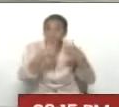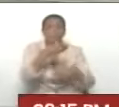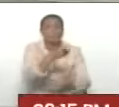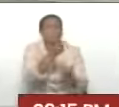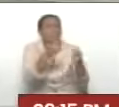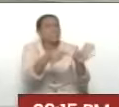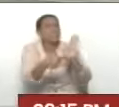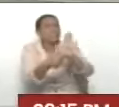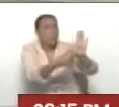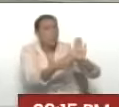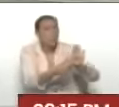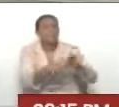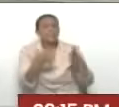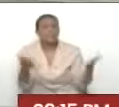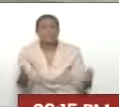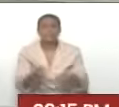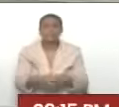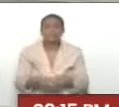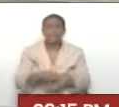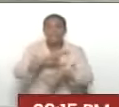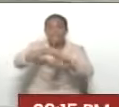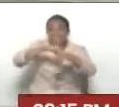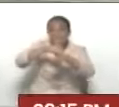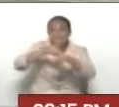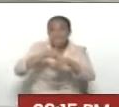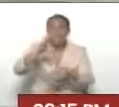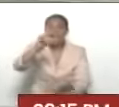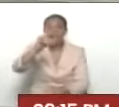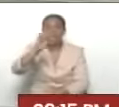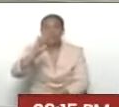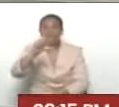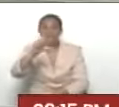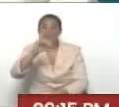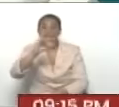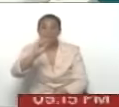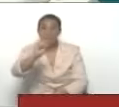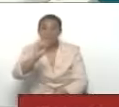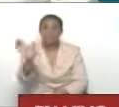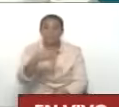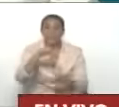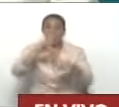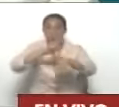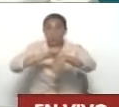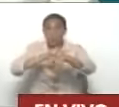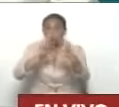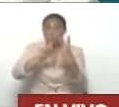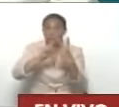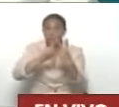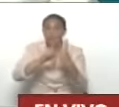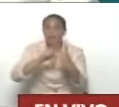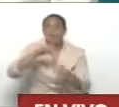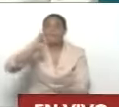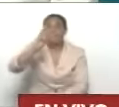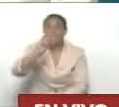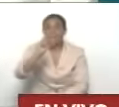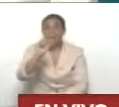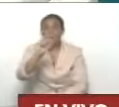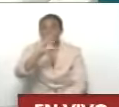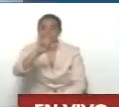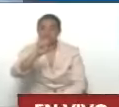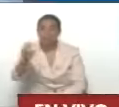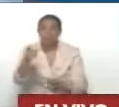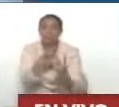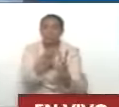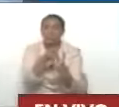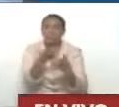trata de la ministra Delis Álvarez y de la doctora Bargiela.